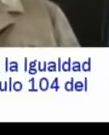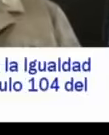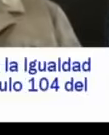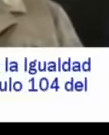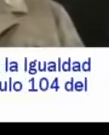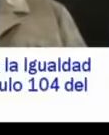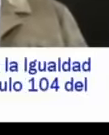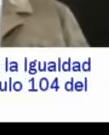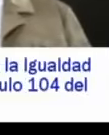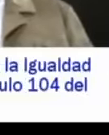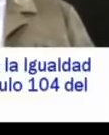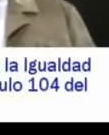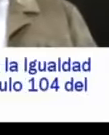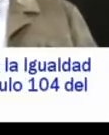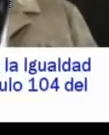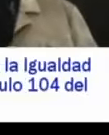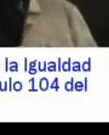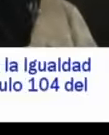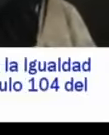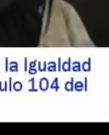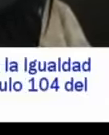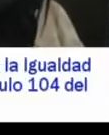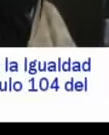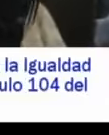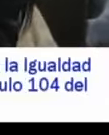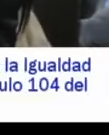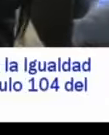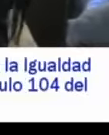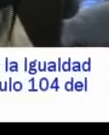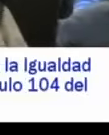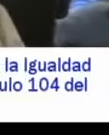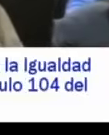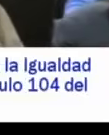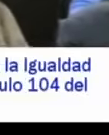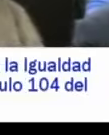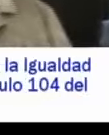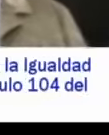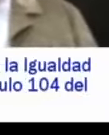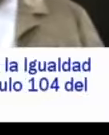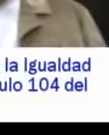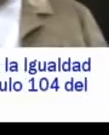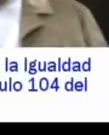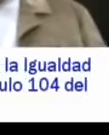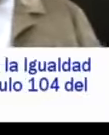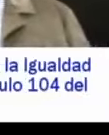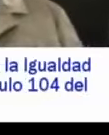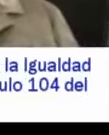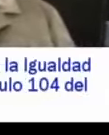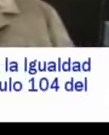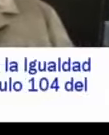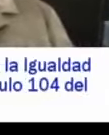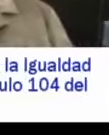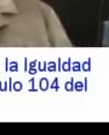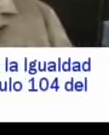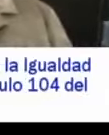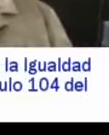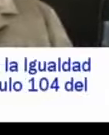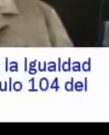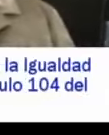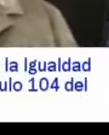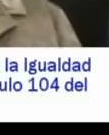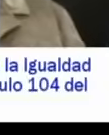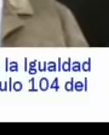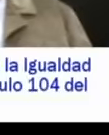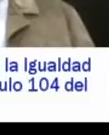para desarrollar algo que está contenido en nuestra Constitución de la República Bolivariana de Venezuela, que está vinculado a la justicia, a